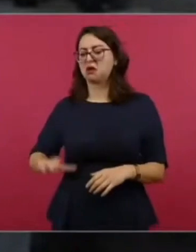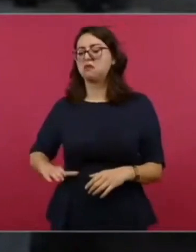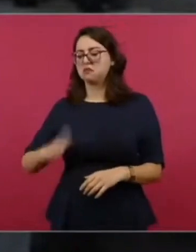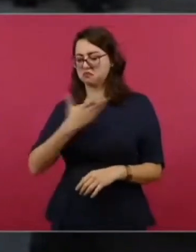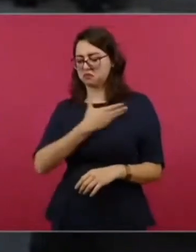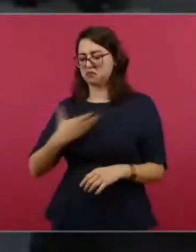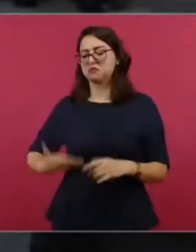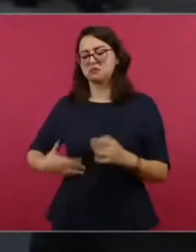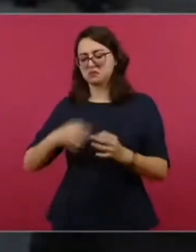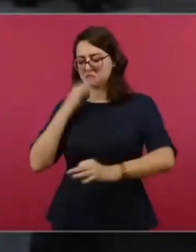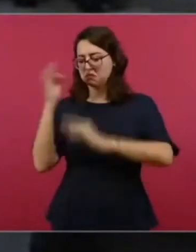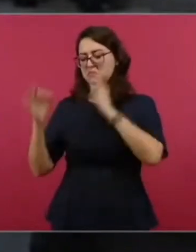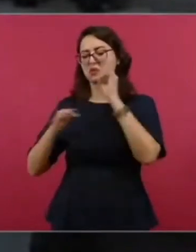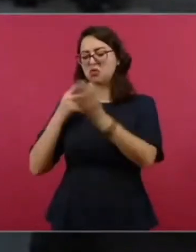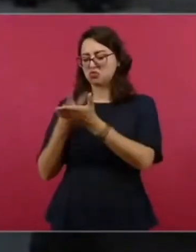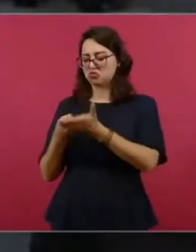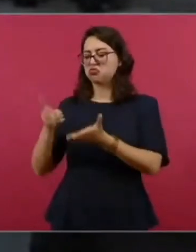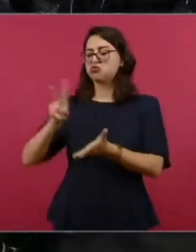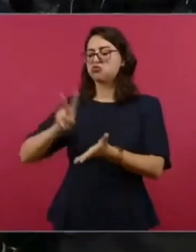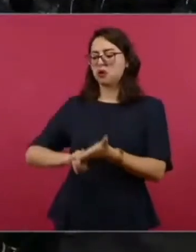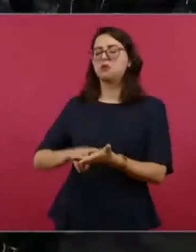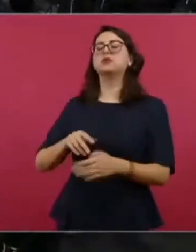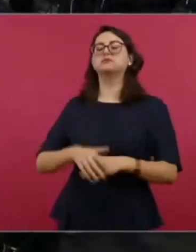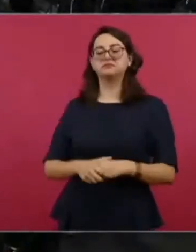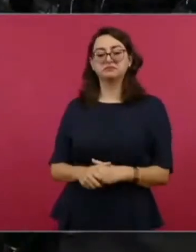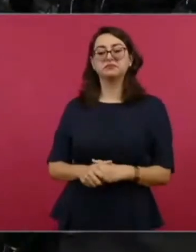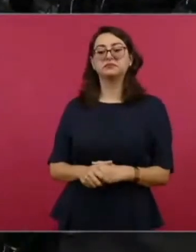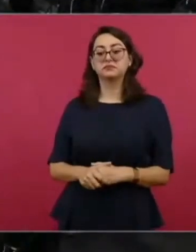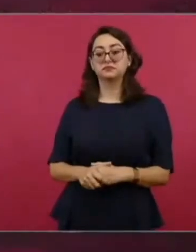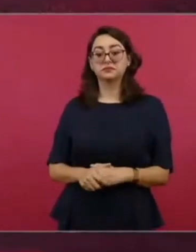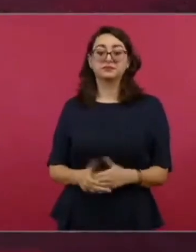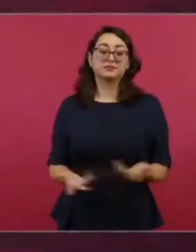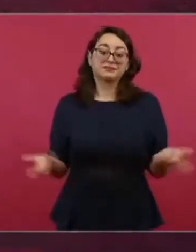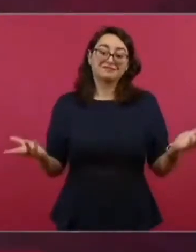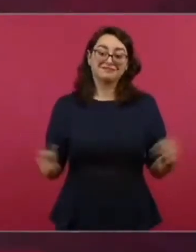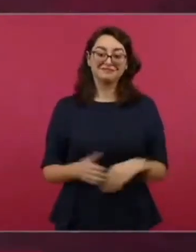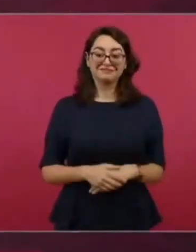partido ocupe ese cargo. Pues ya está,